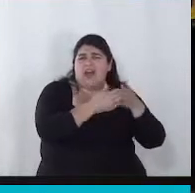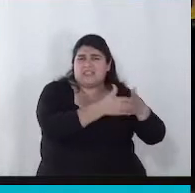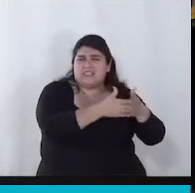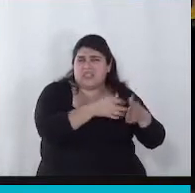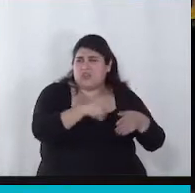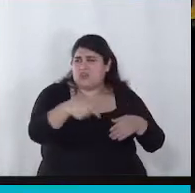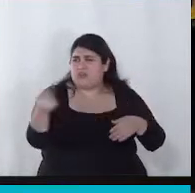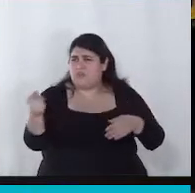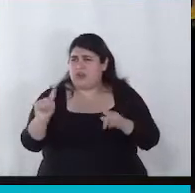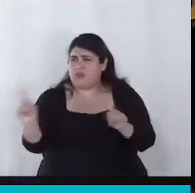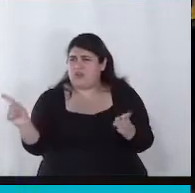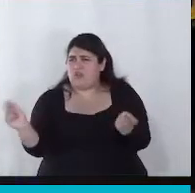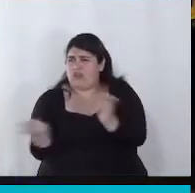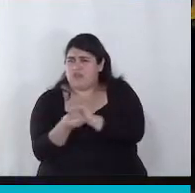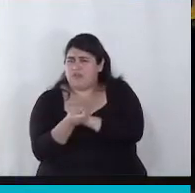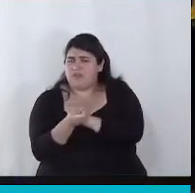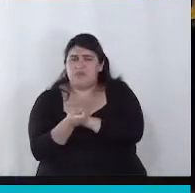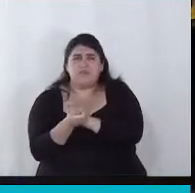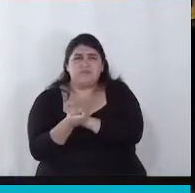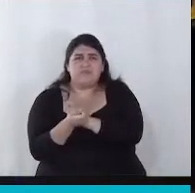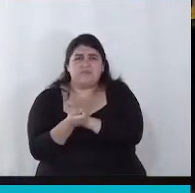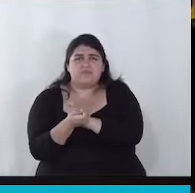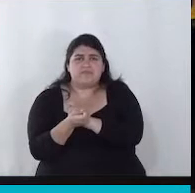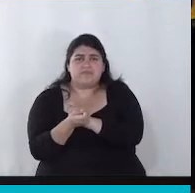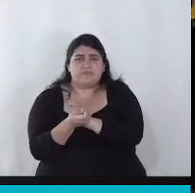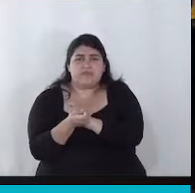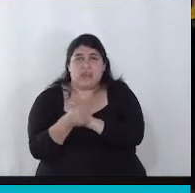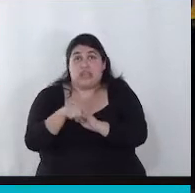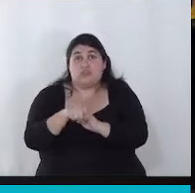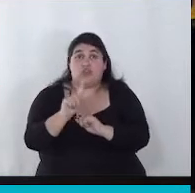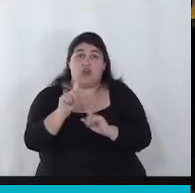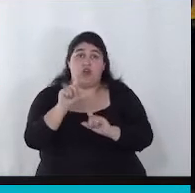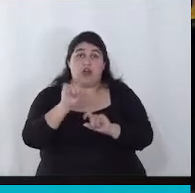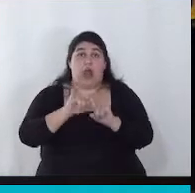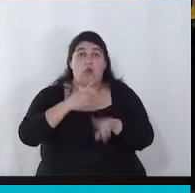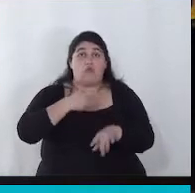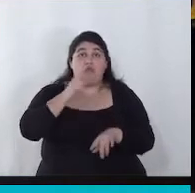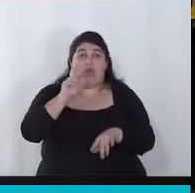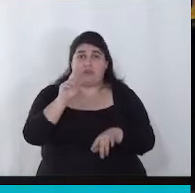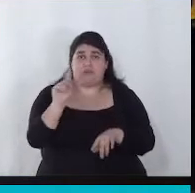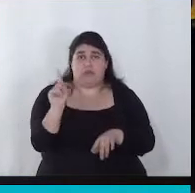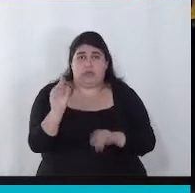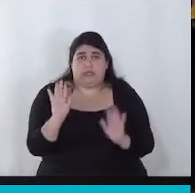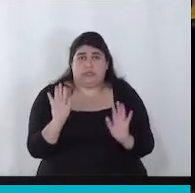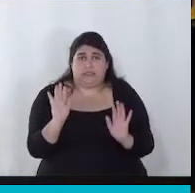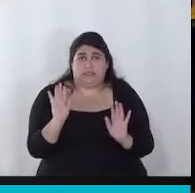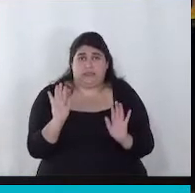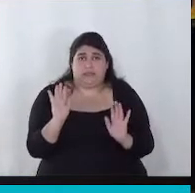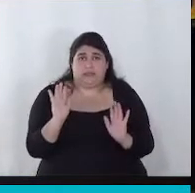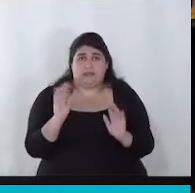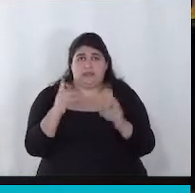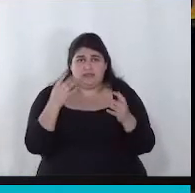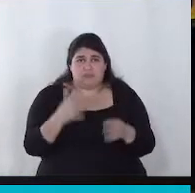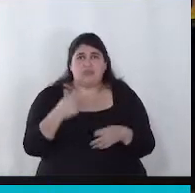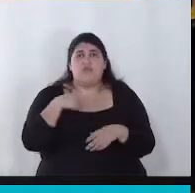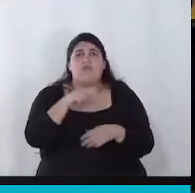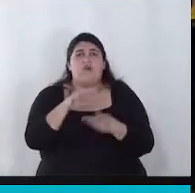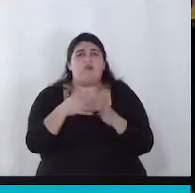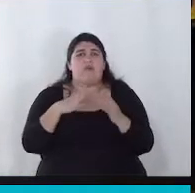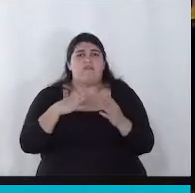elefante pero no es lo falso en las finas lonjas de una malversación de 95 millones de dólares